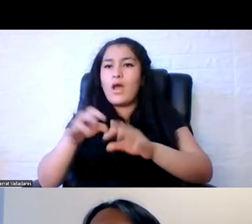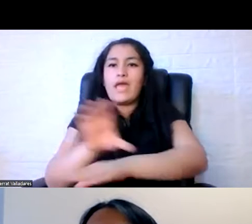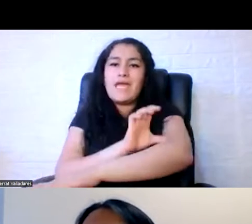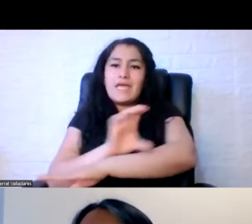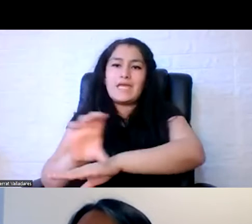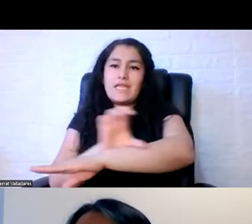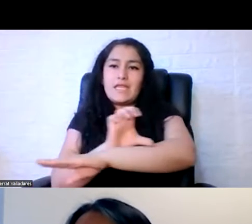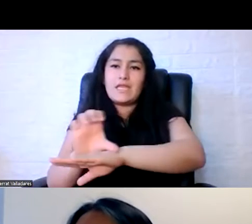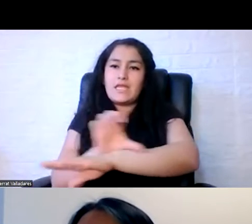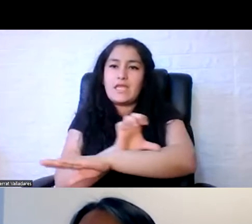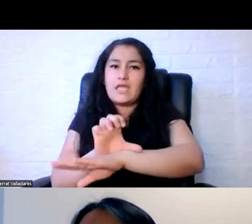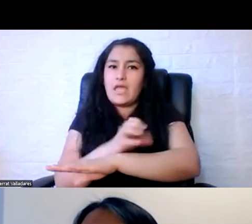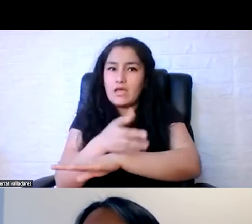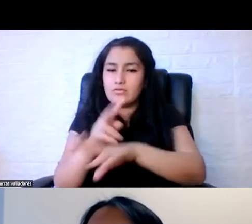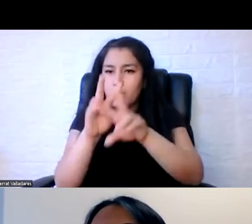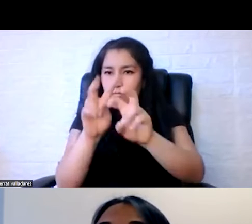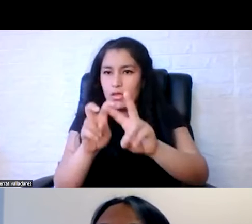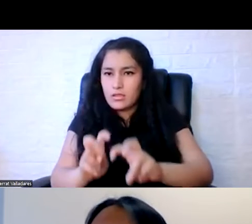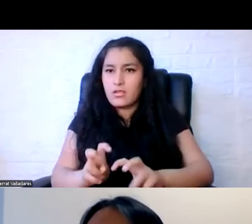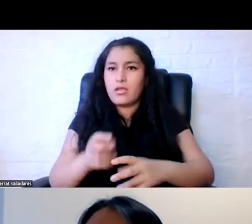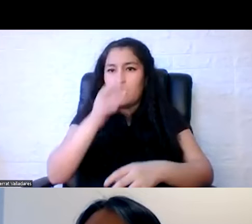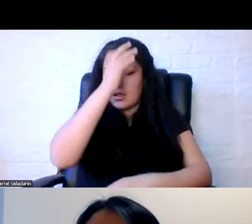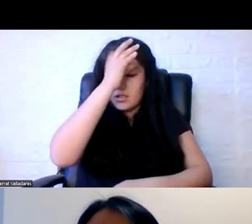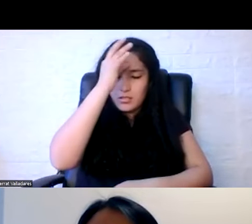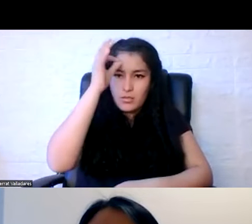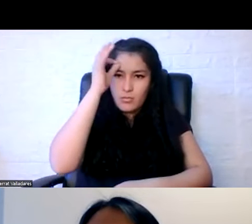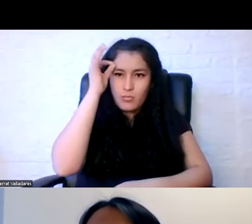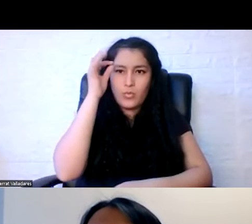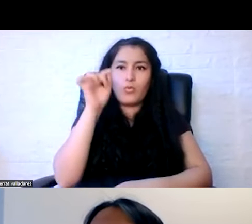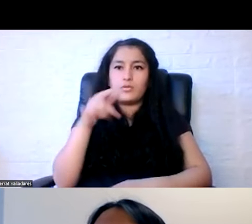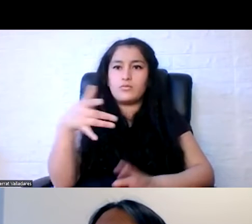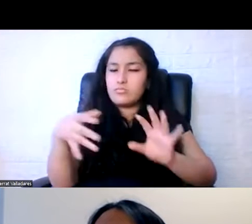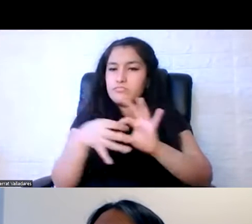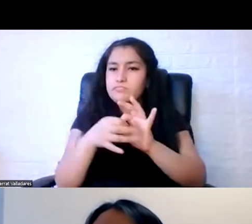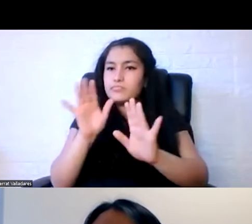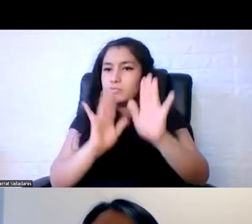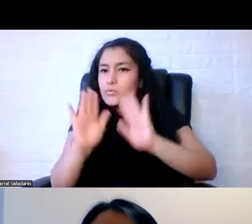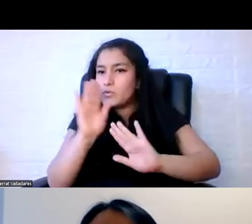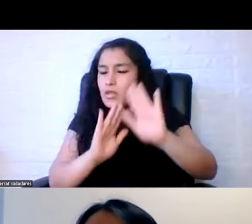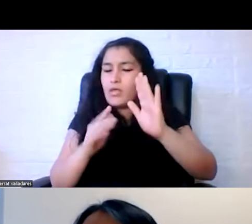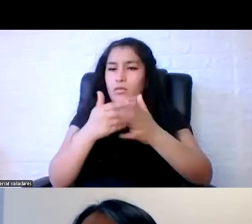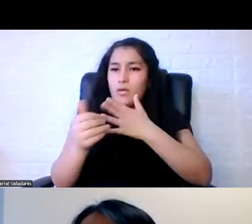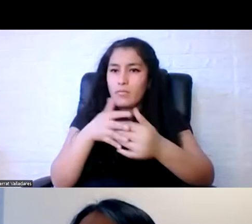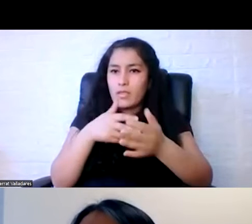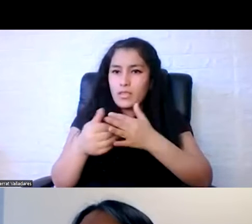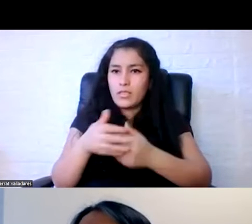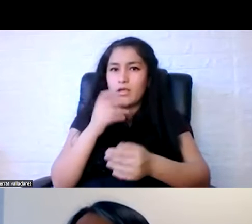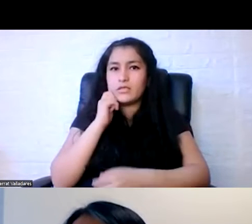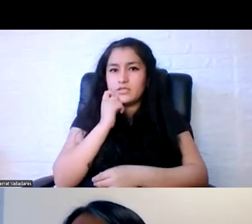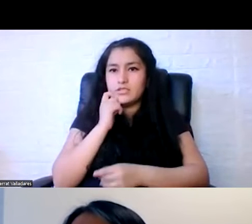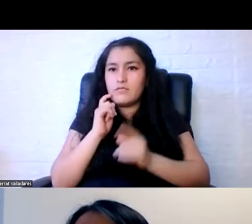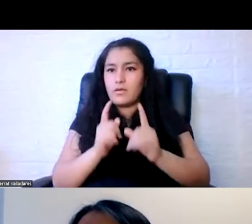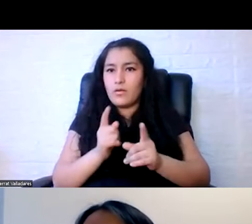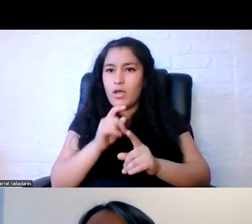general, y que se articula con los asuntos ambientales que son propios del extractivismo,